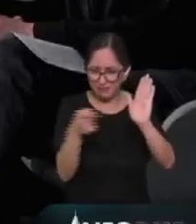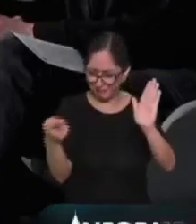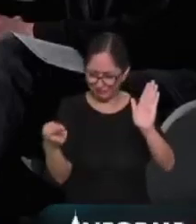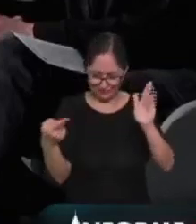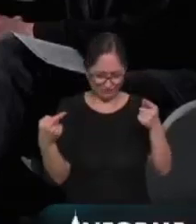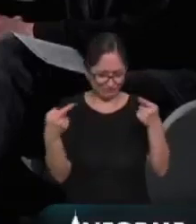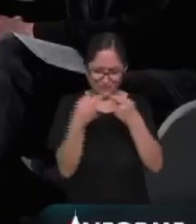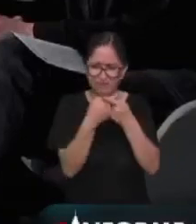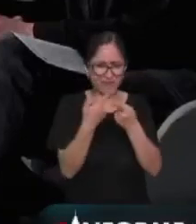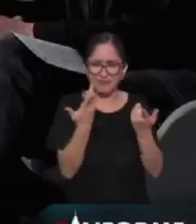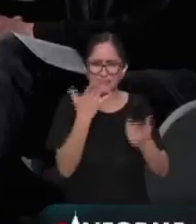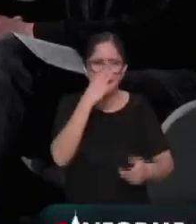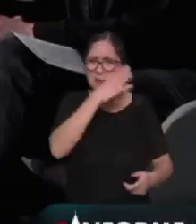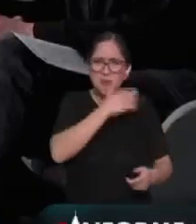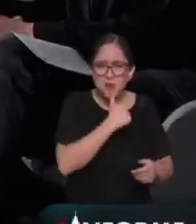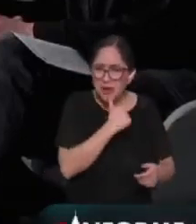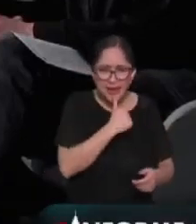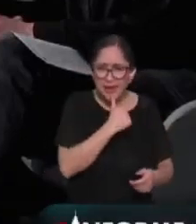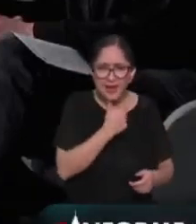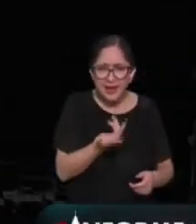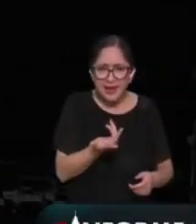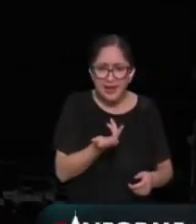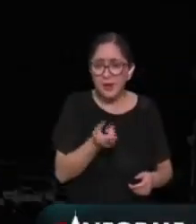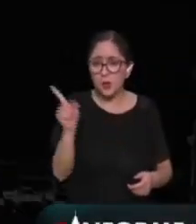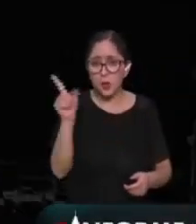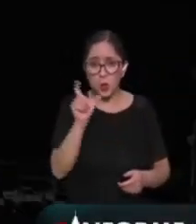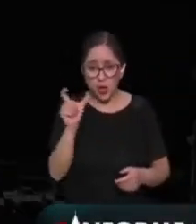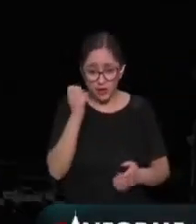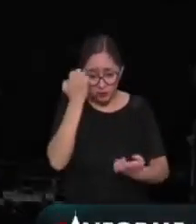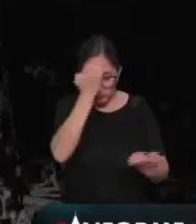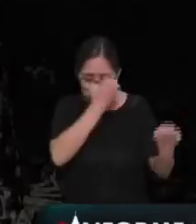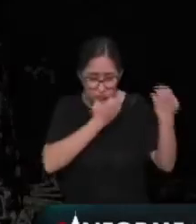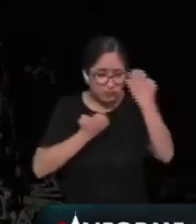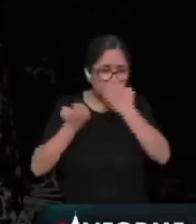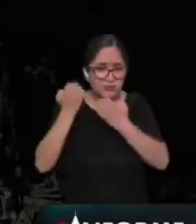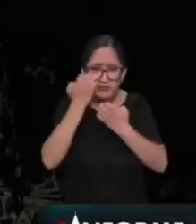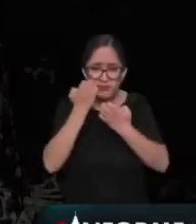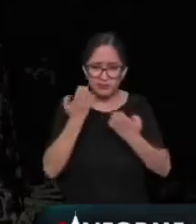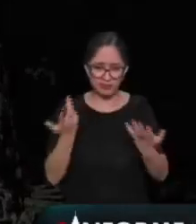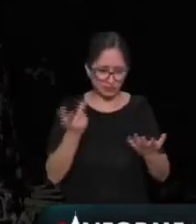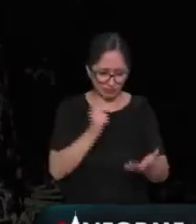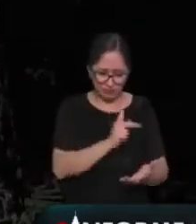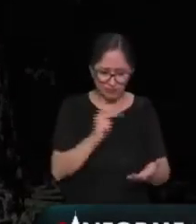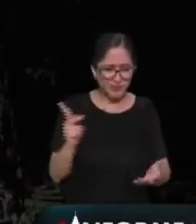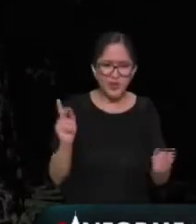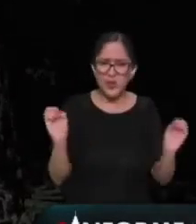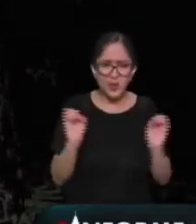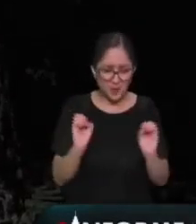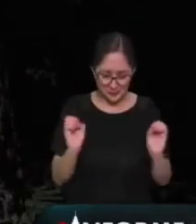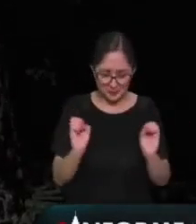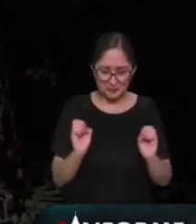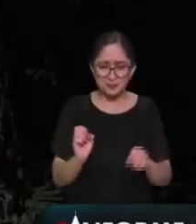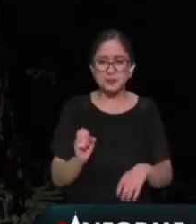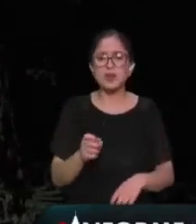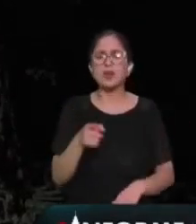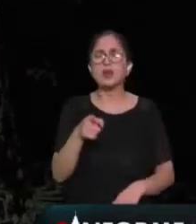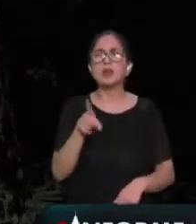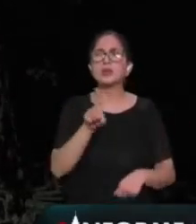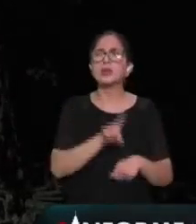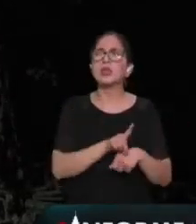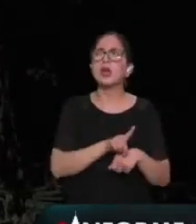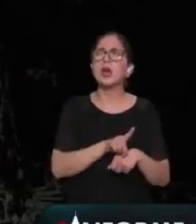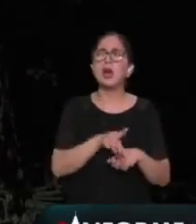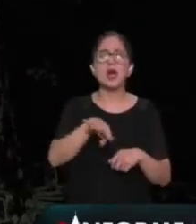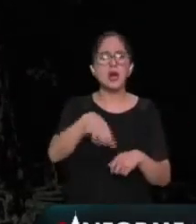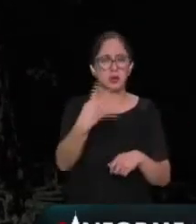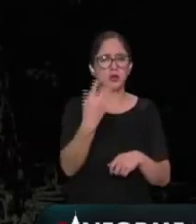más, cuando se hicieron los análisis, las pruebas, no da. Y el 14 de